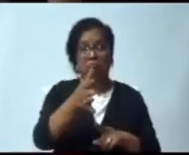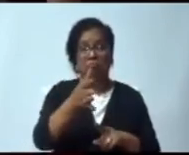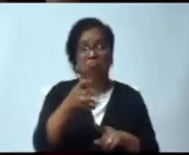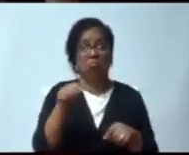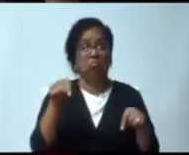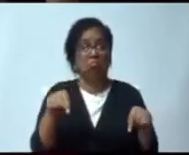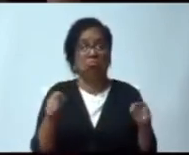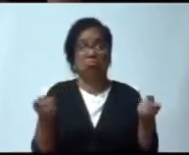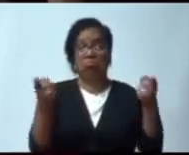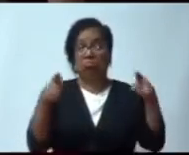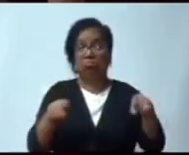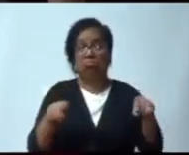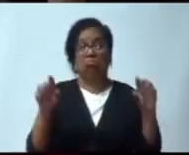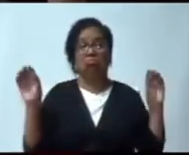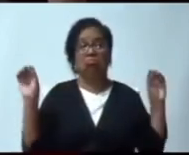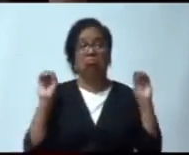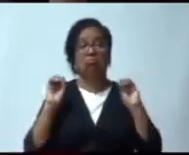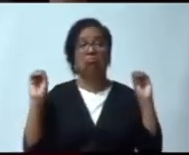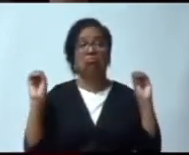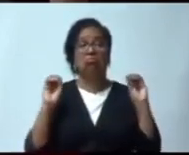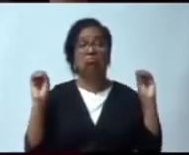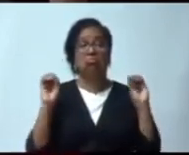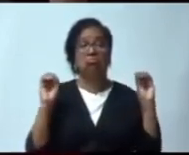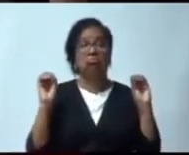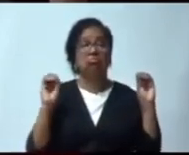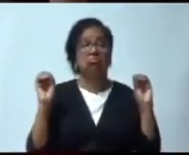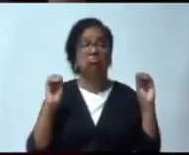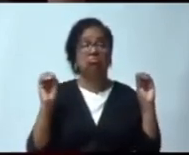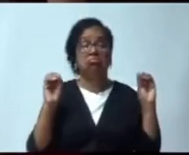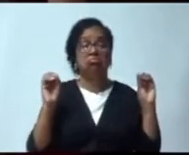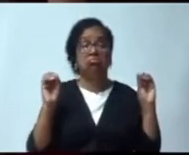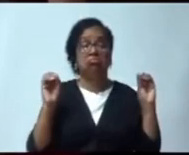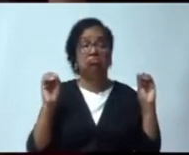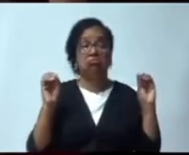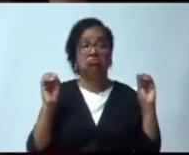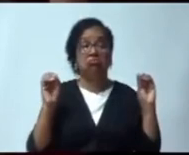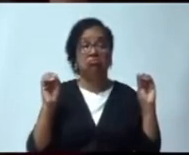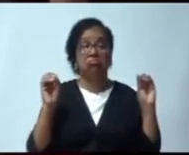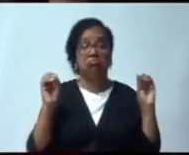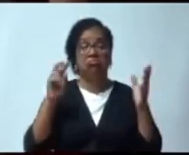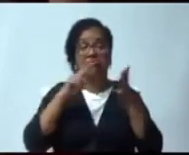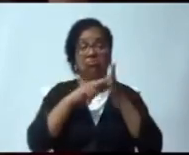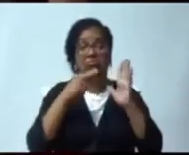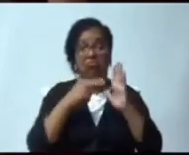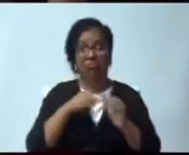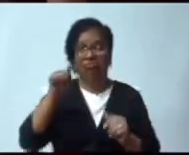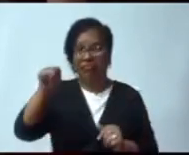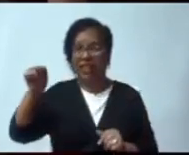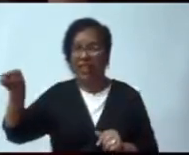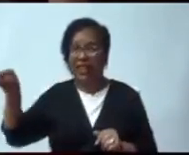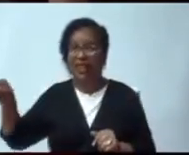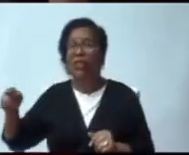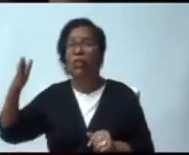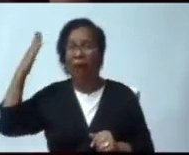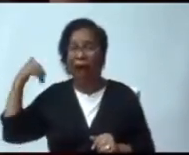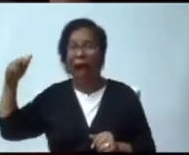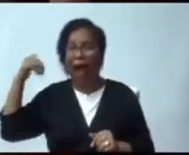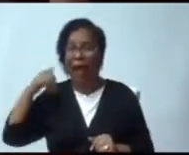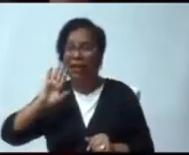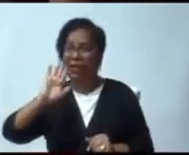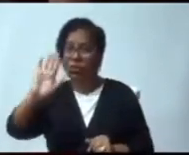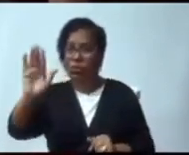República Dominicana. Como que si la lucha de ellos por mejores condiciones laborales